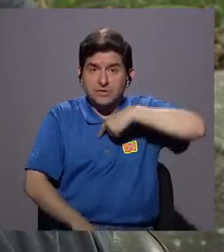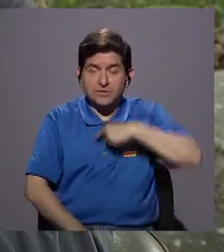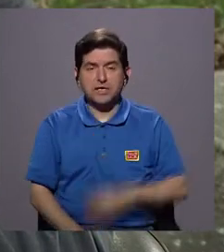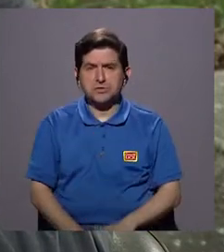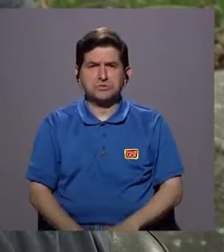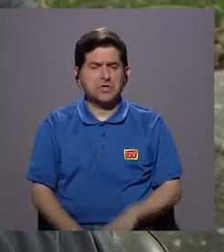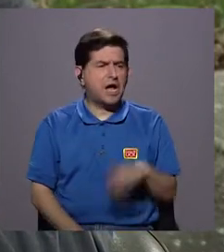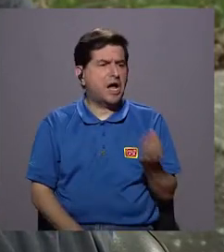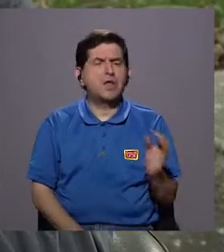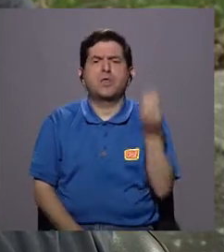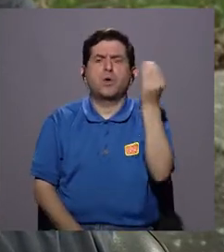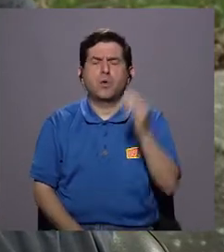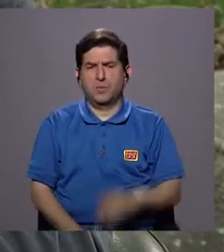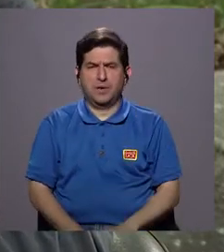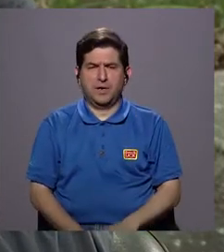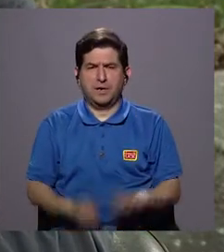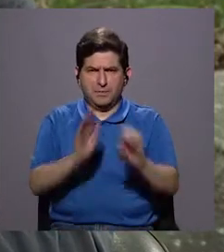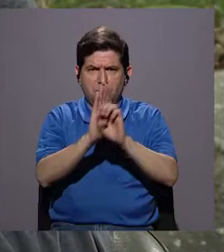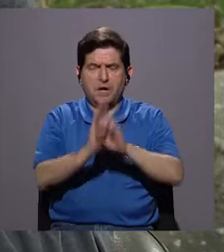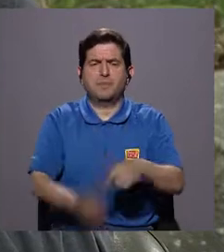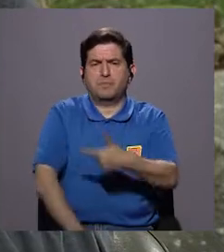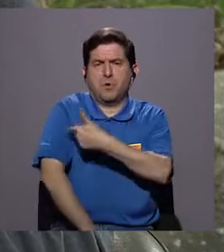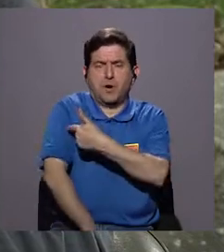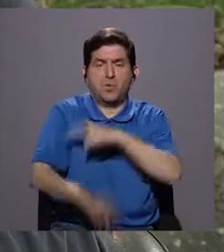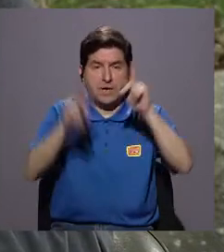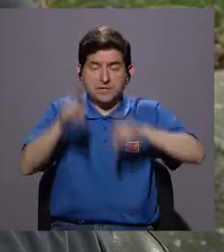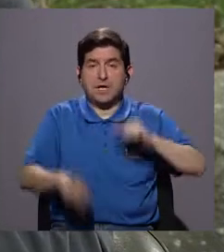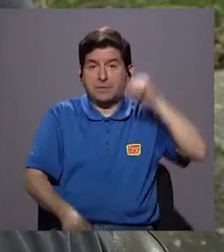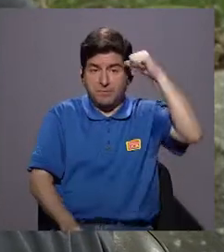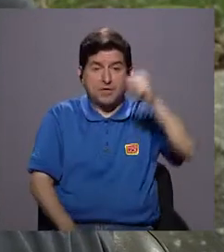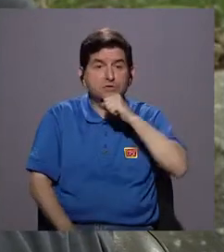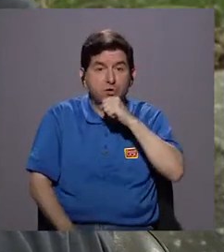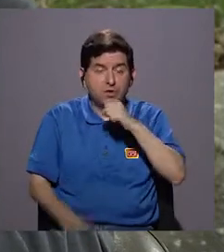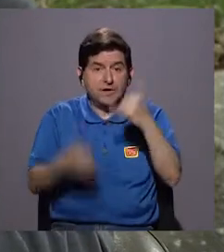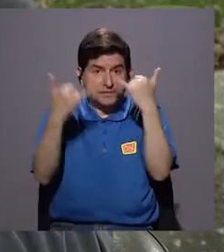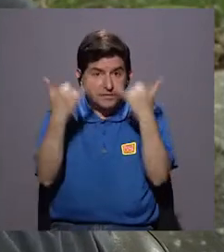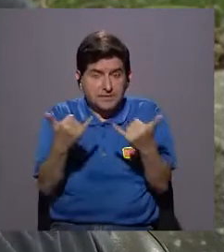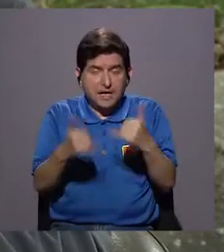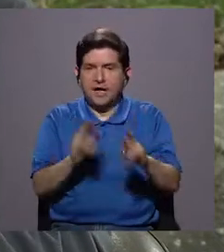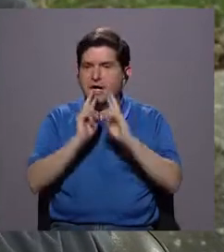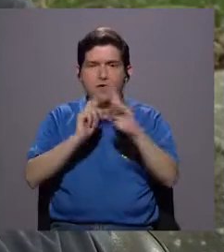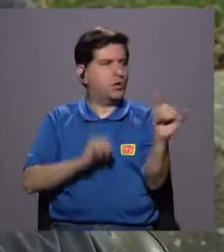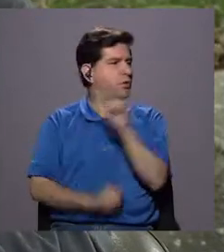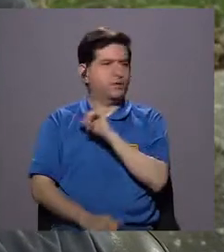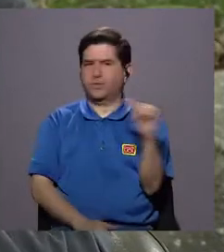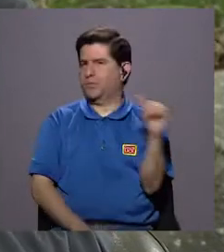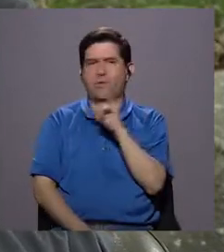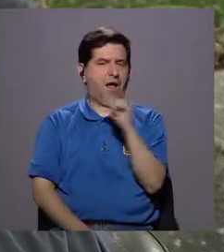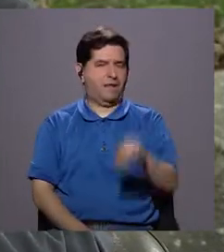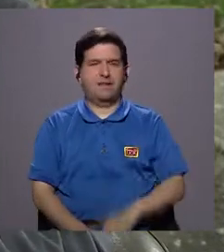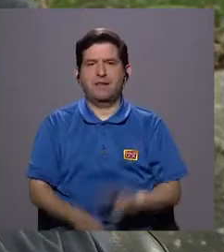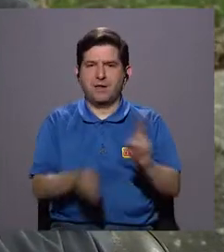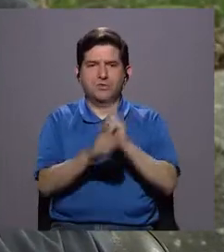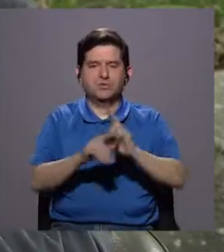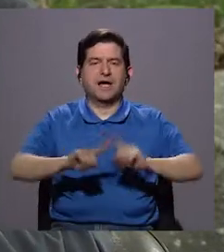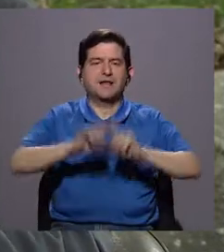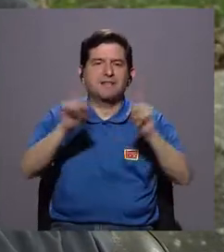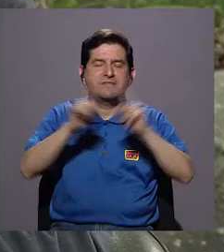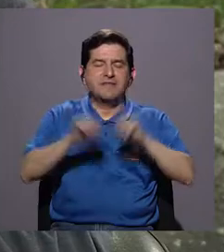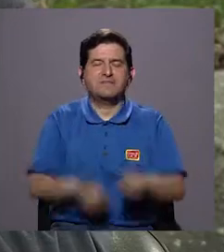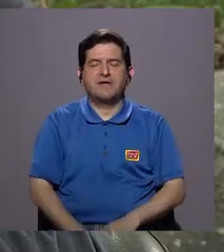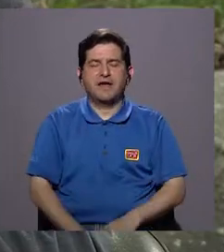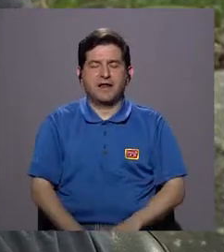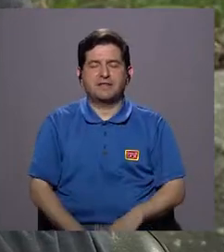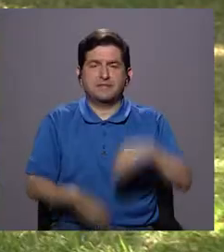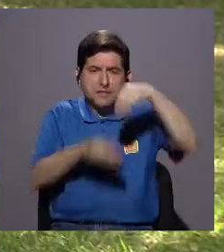más tempranas, como por ejemplo las vacunas, en las personas mayores y cuando ya estamos mayores no responden de la misma forma. Hay que usar dosis diferenciadas o hay